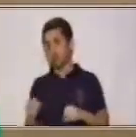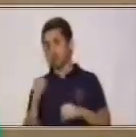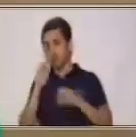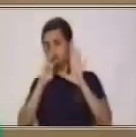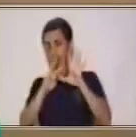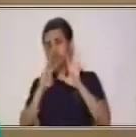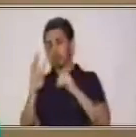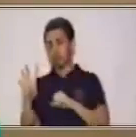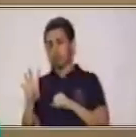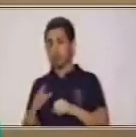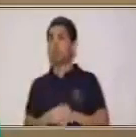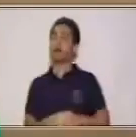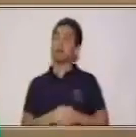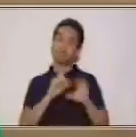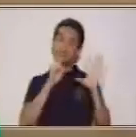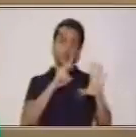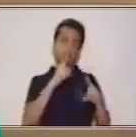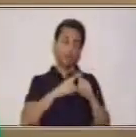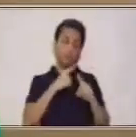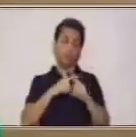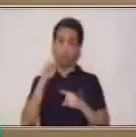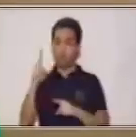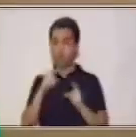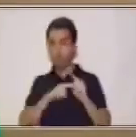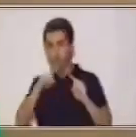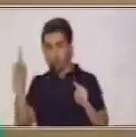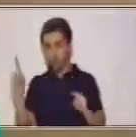84. 7 por 1 abajo.